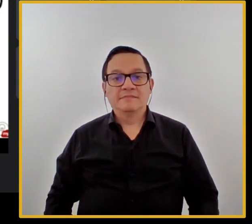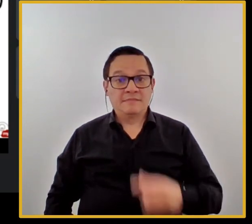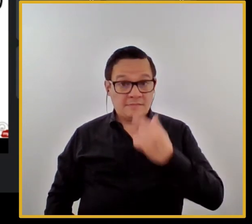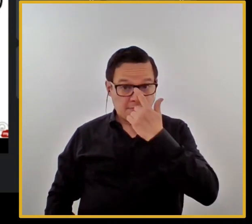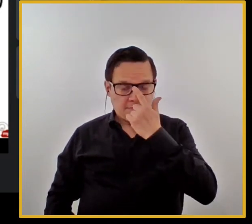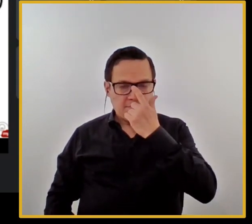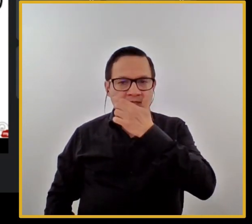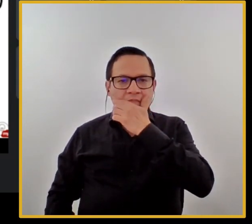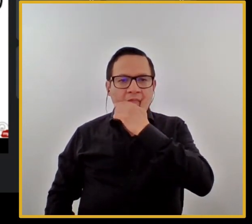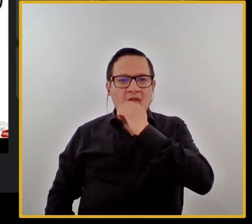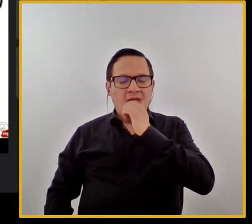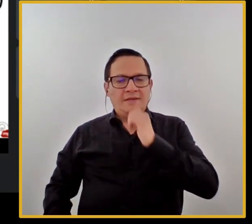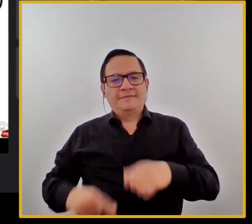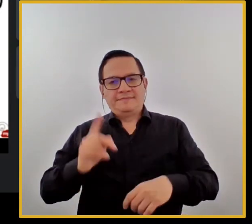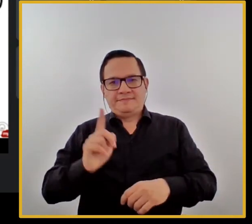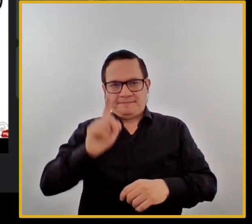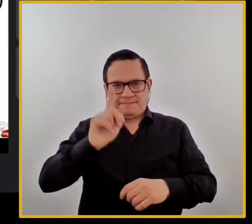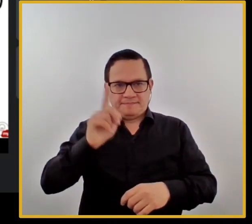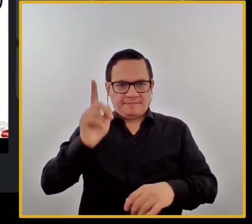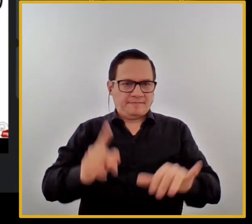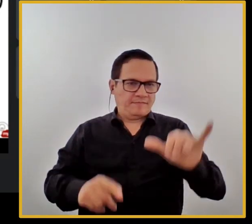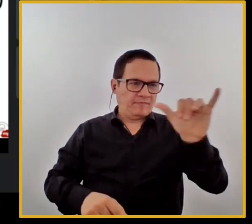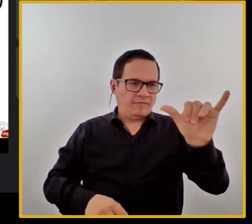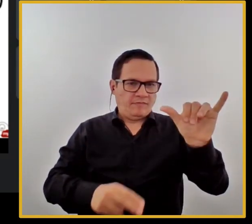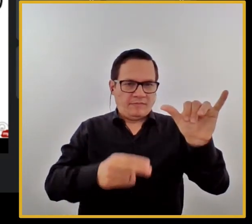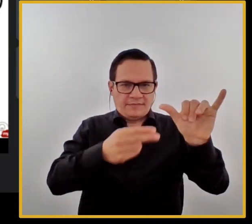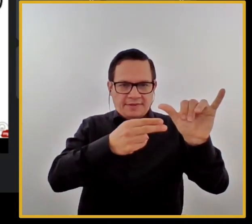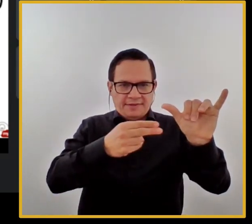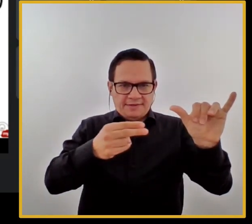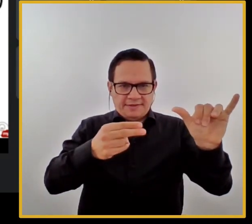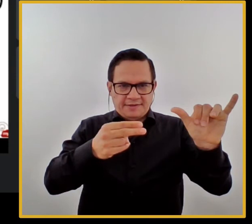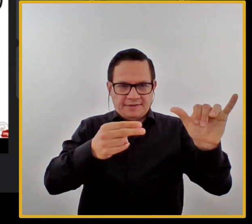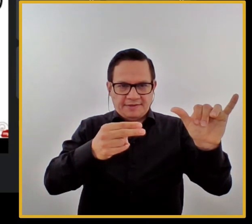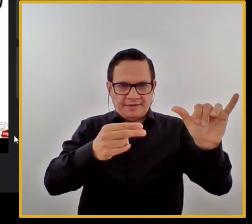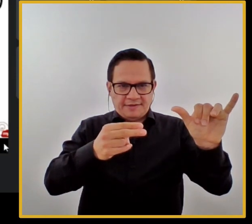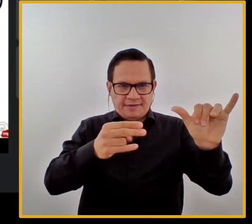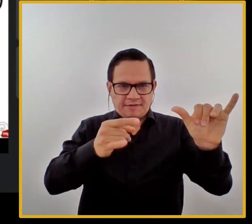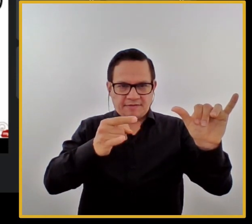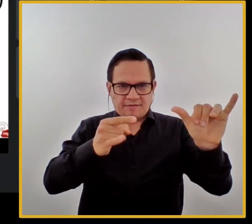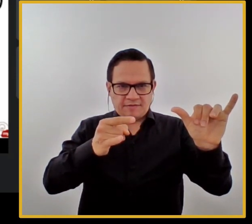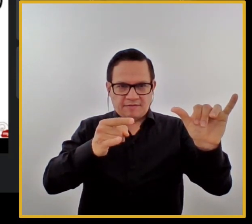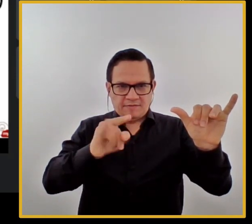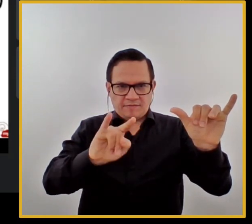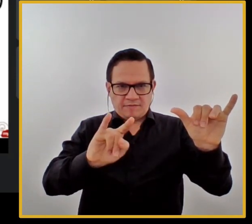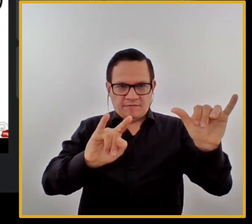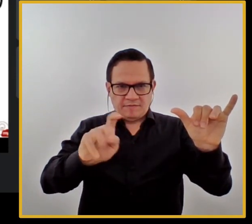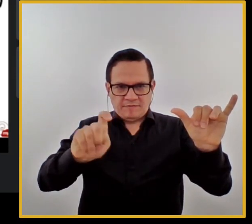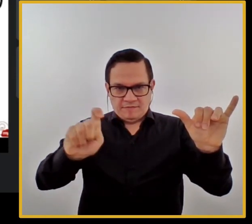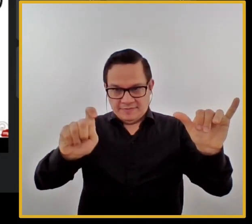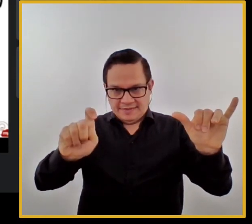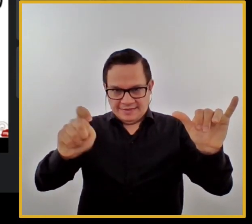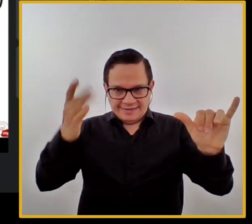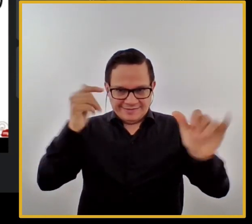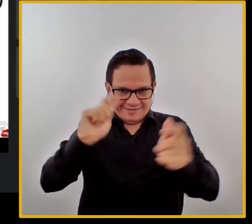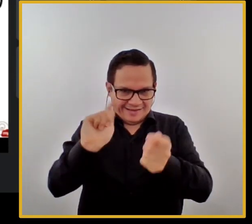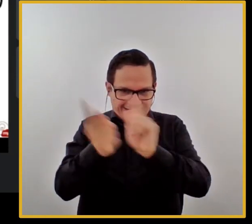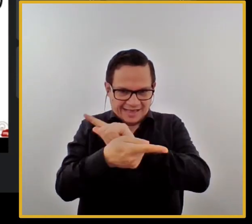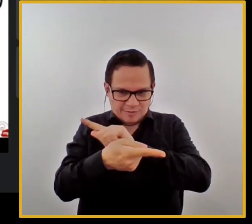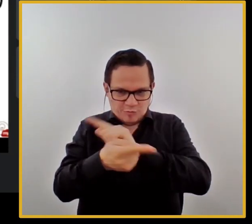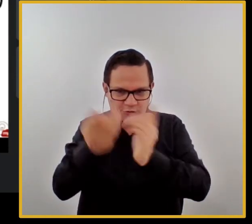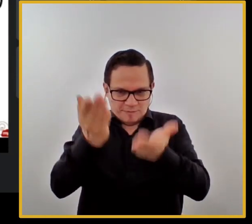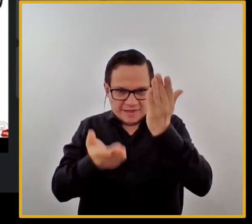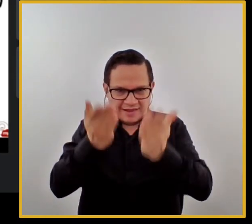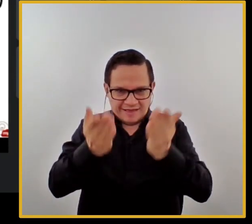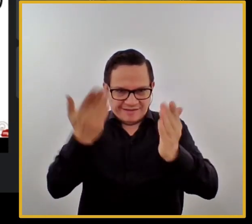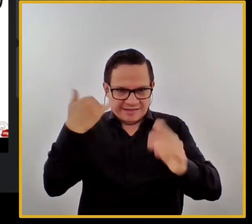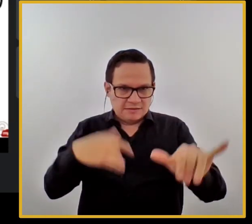Entonces, cuando arriba habíamos hecho lo del cambio de variable, habíamos dicho que era y igual a u por x, ¿cierto? Y